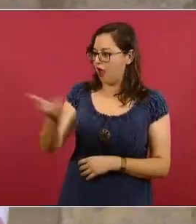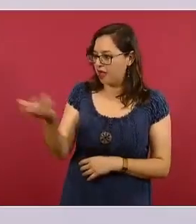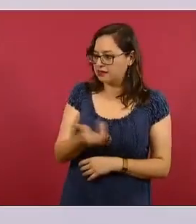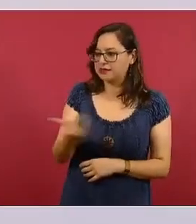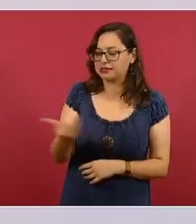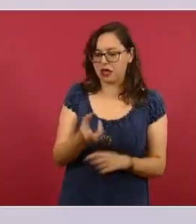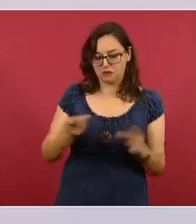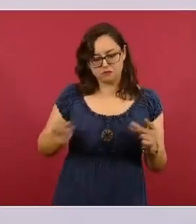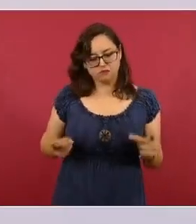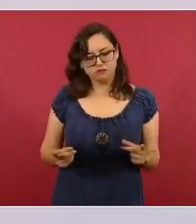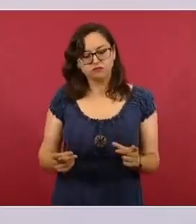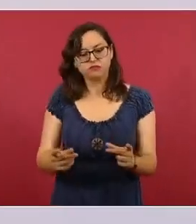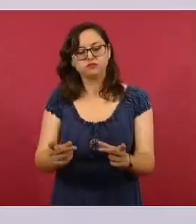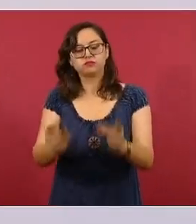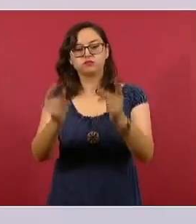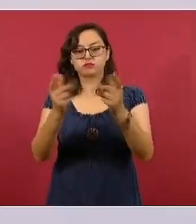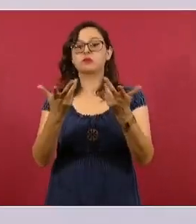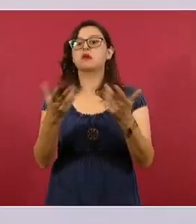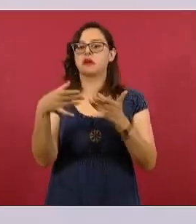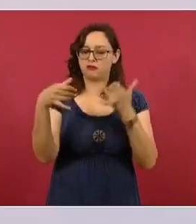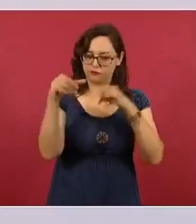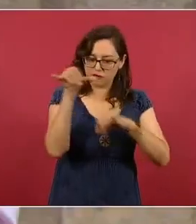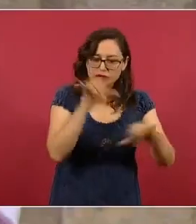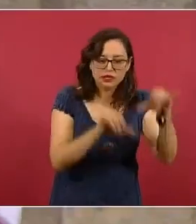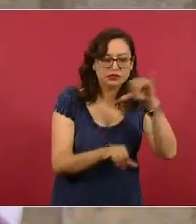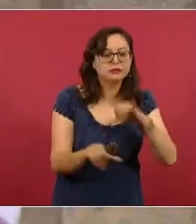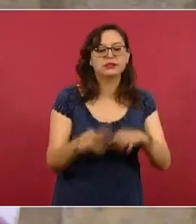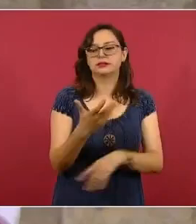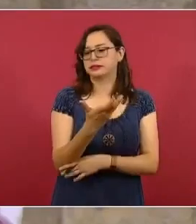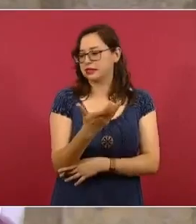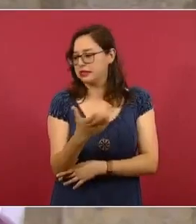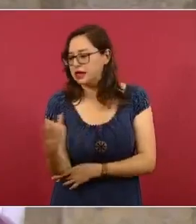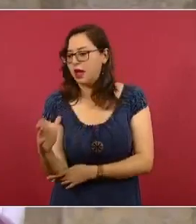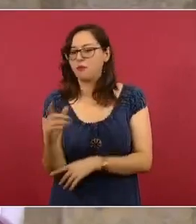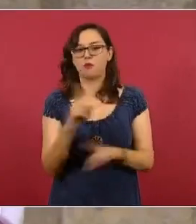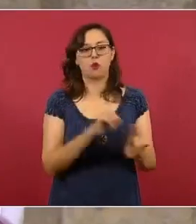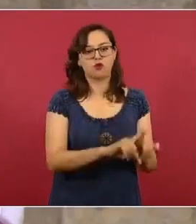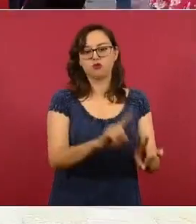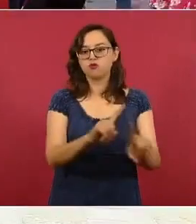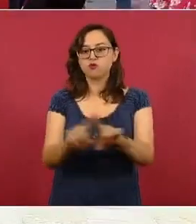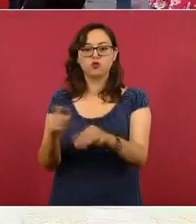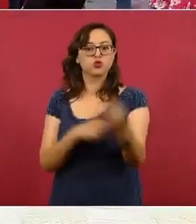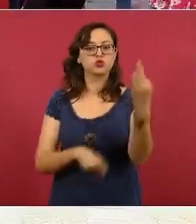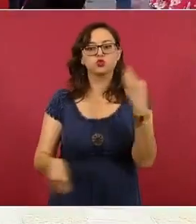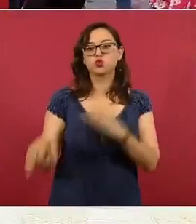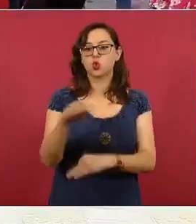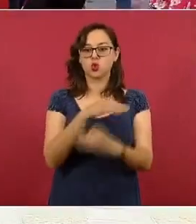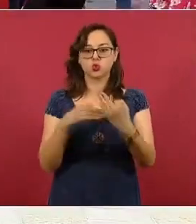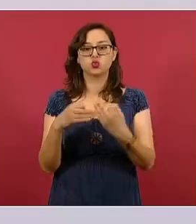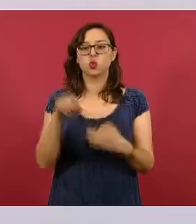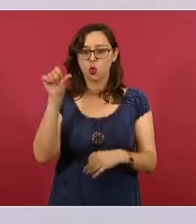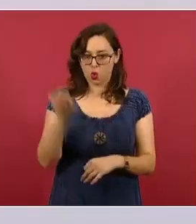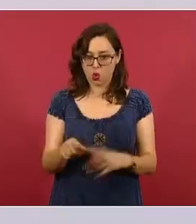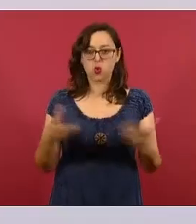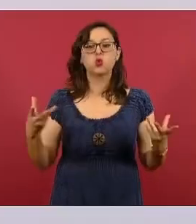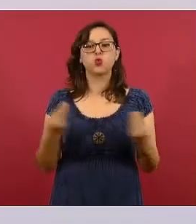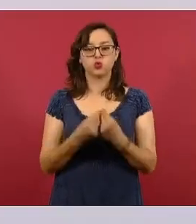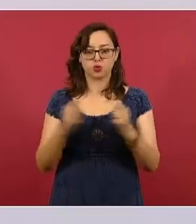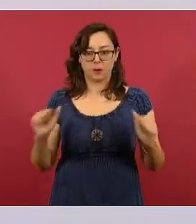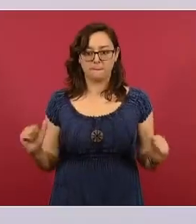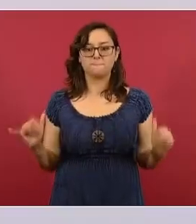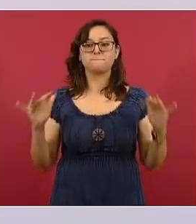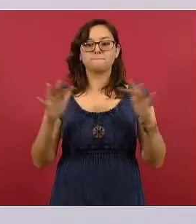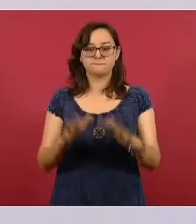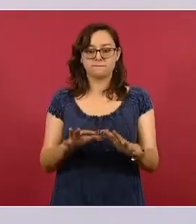así también tenemos que hacer producir el campo, y esta es justamente la convocatoria que hoy nos reúne. A través de ustedes,